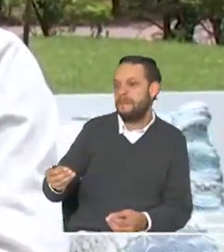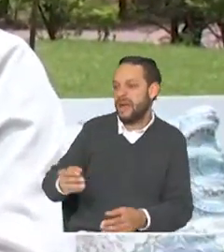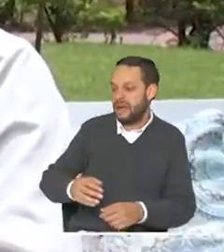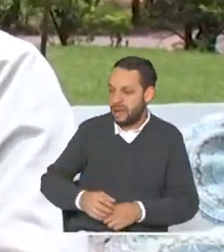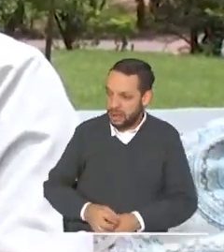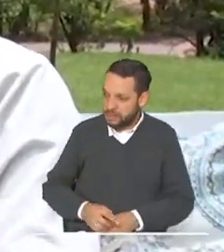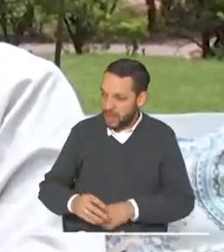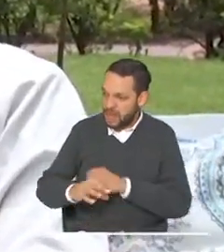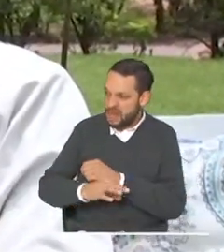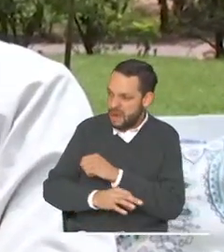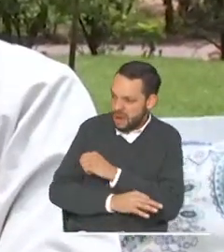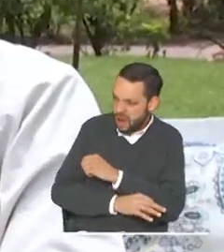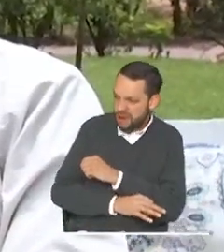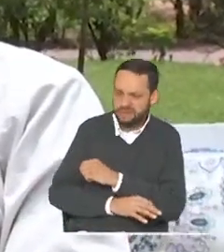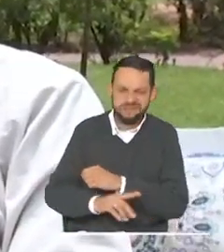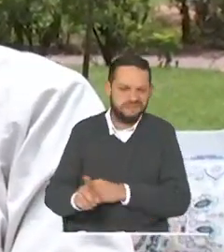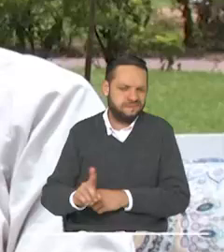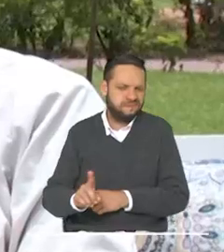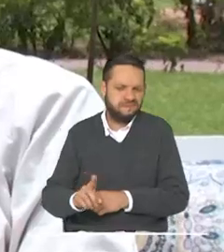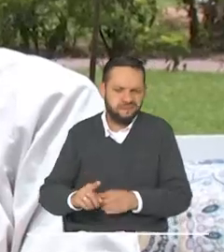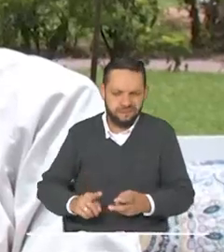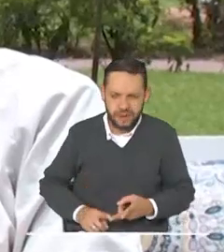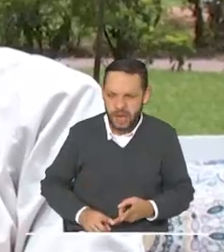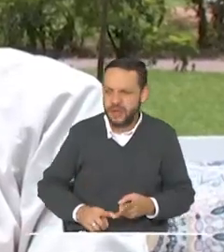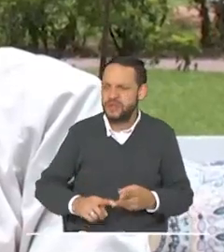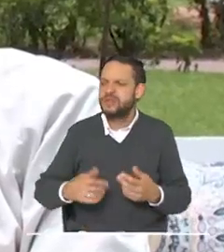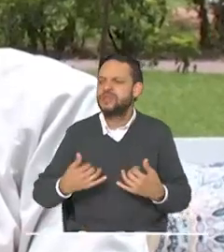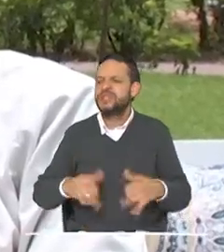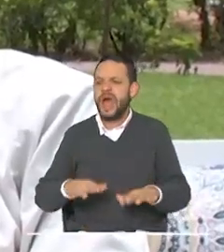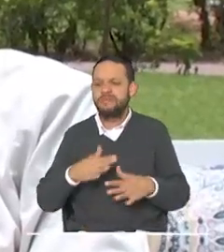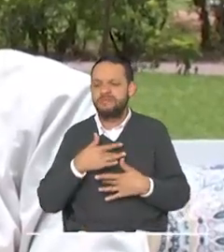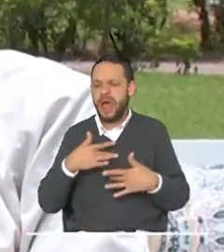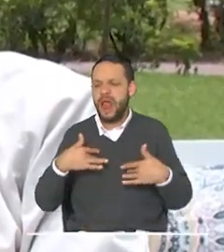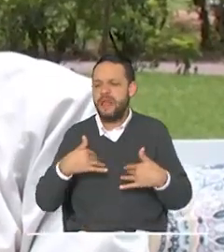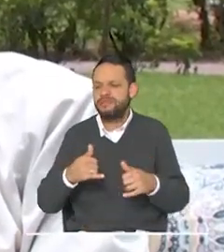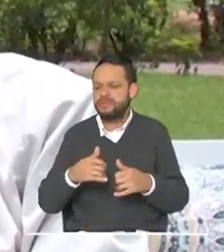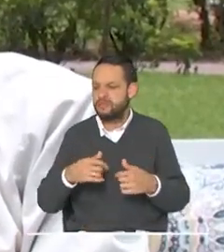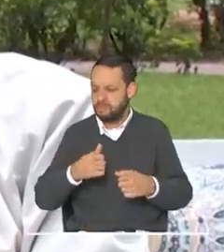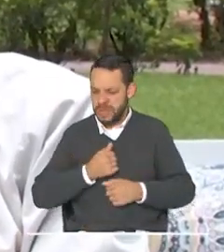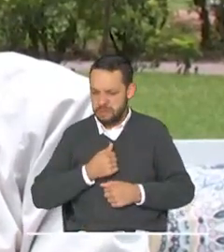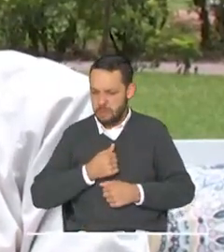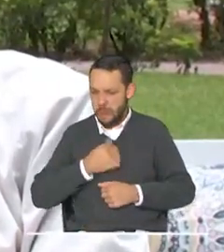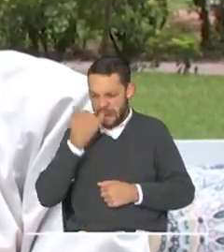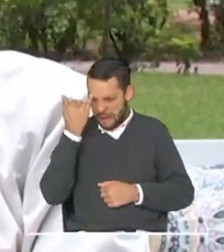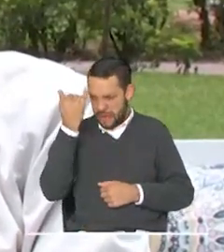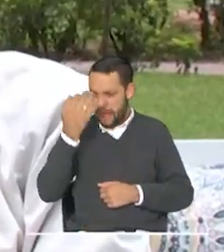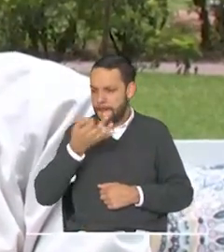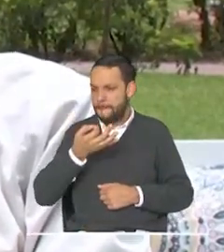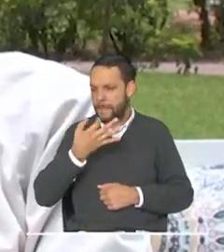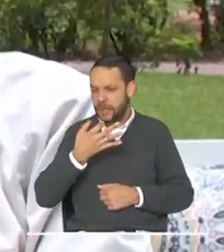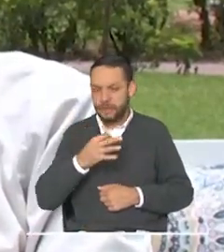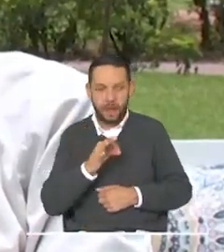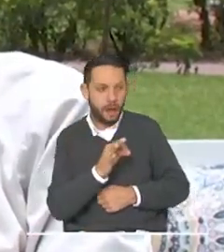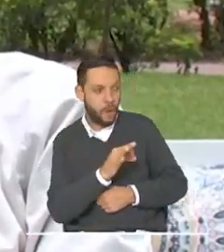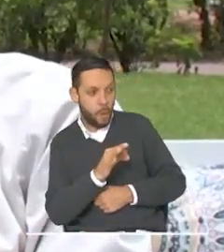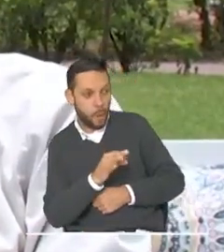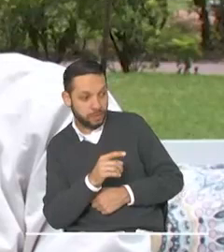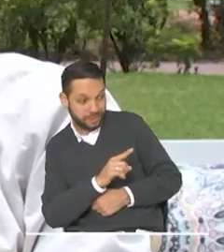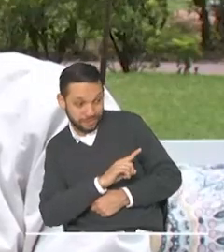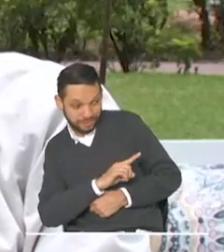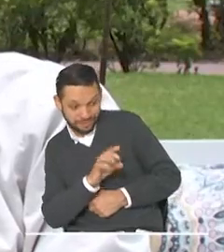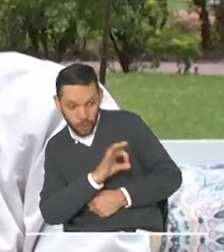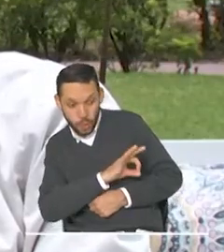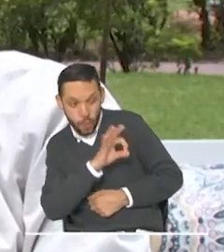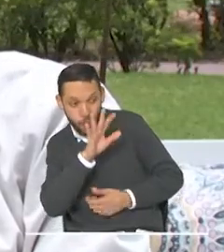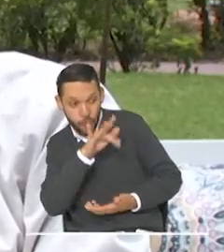que yo eso es algo solo No yo me tomo Algún medicamento y otros dicen no Yo que voy a ir si